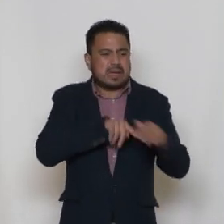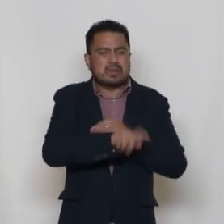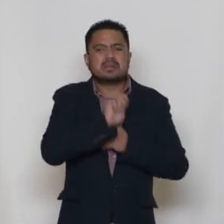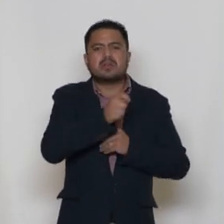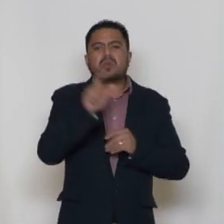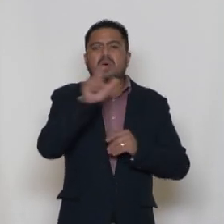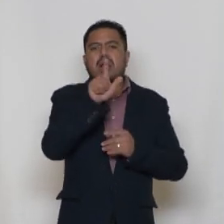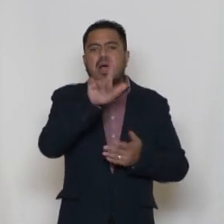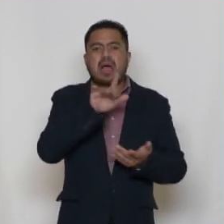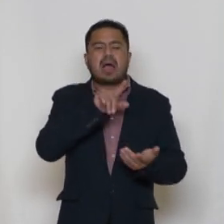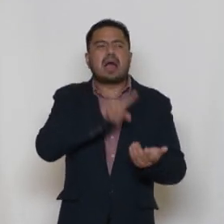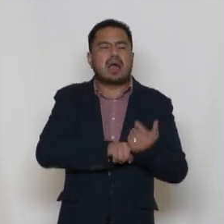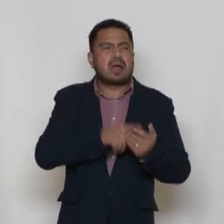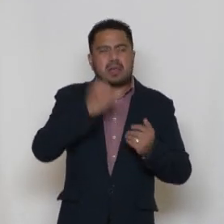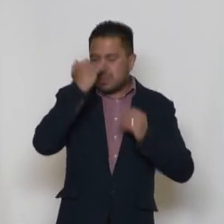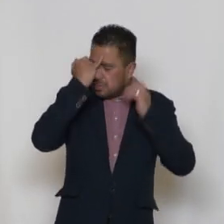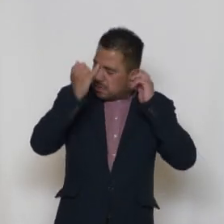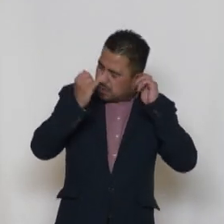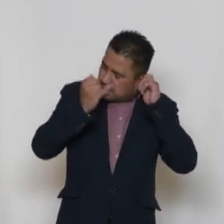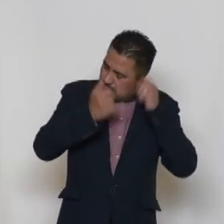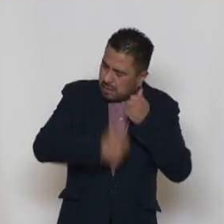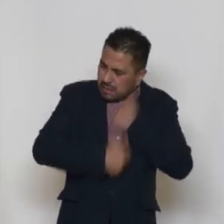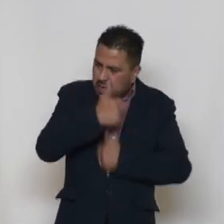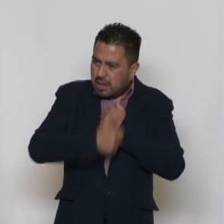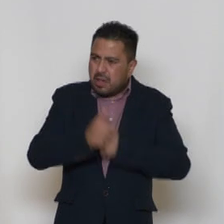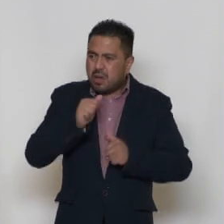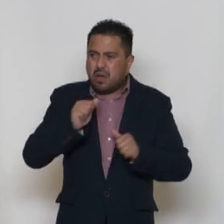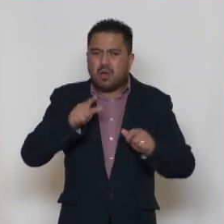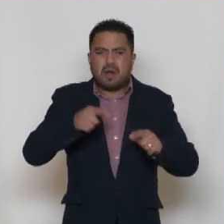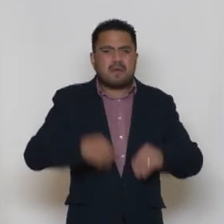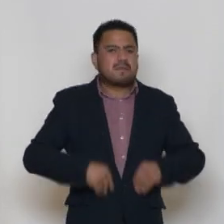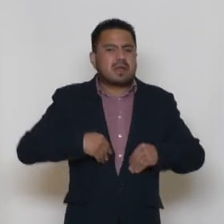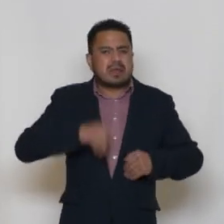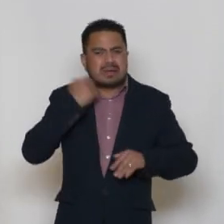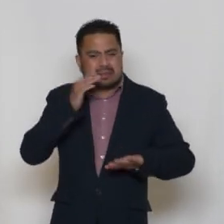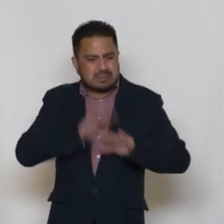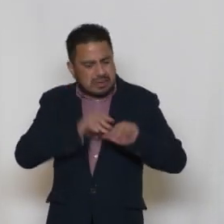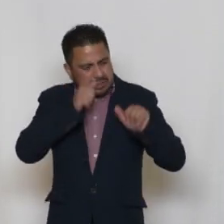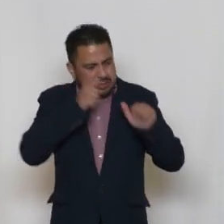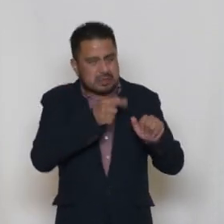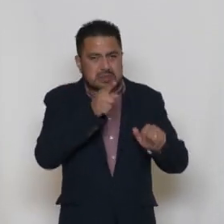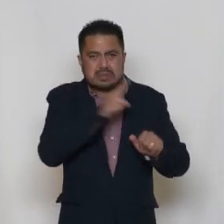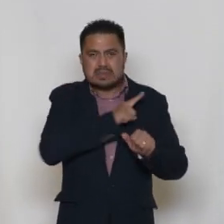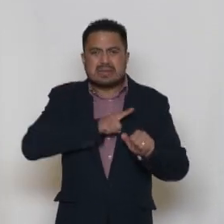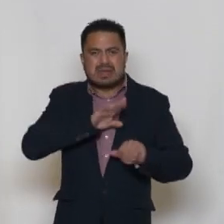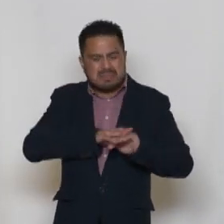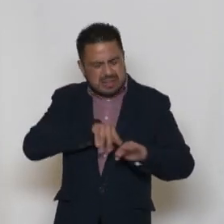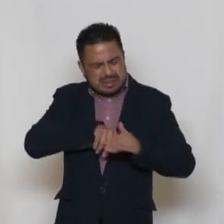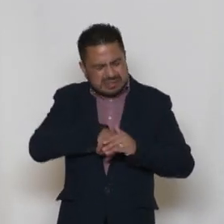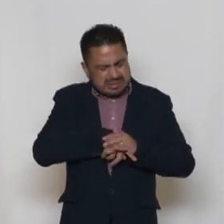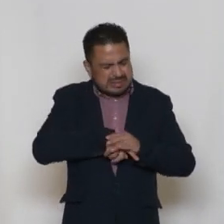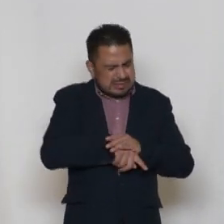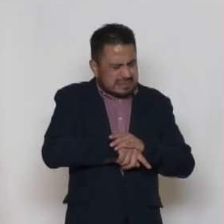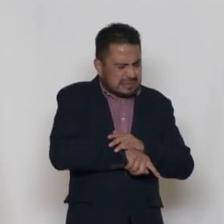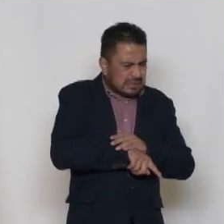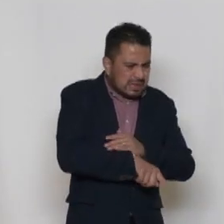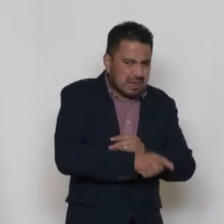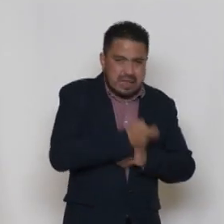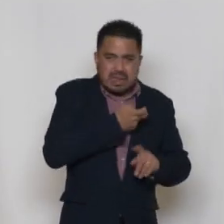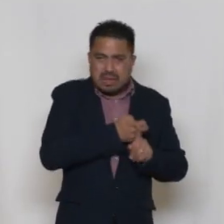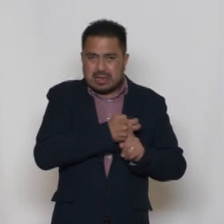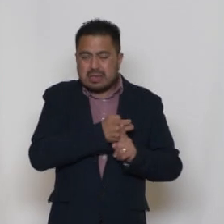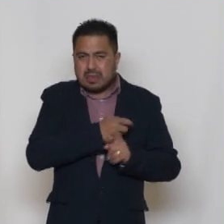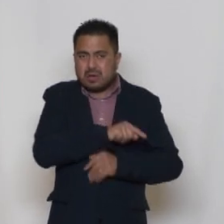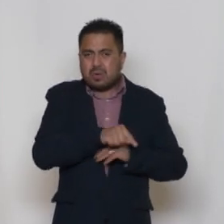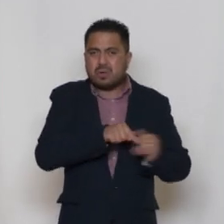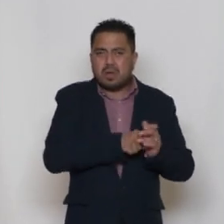Cuando tú ya tienes idea más o menos de una carrera o un área a la que te quieres tú dedicar, tienes que adentrarte y profundizar en esa área.